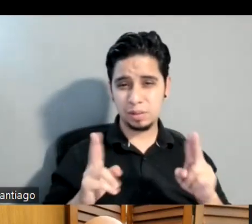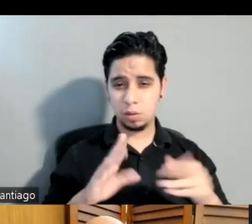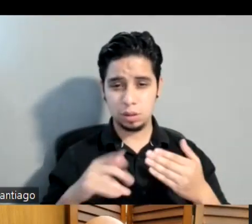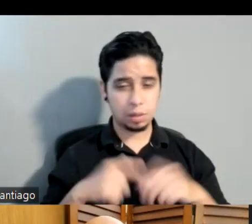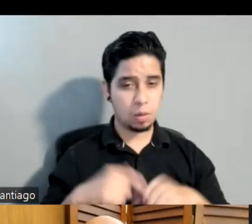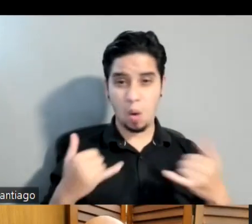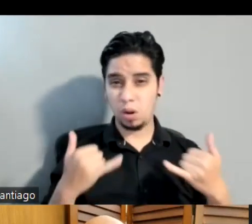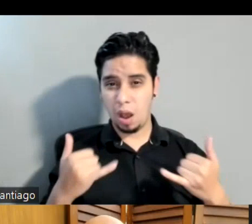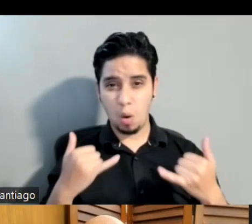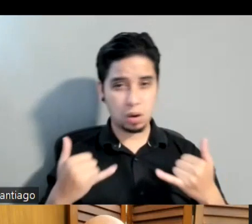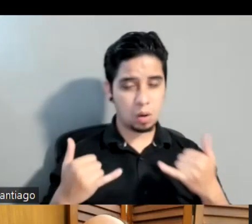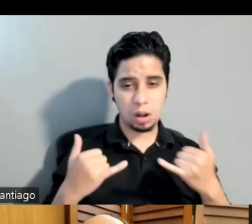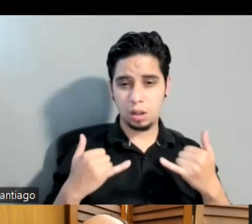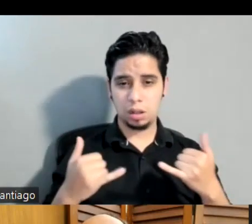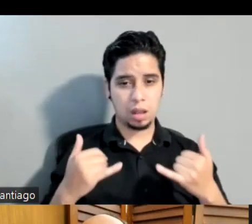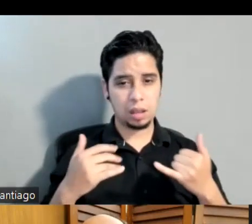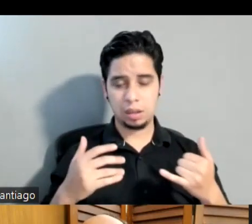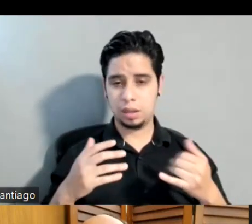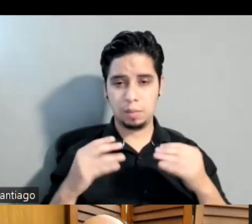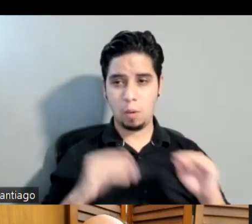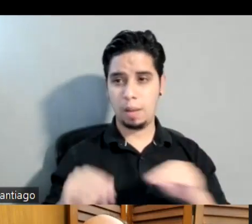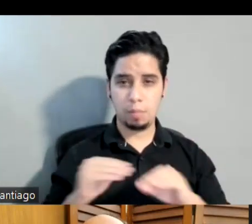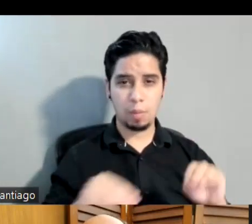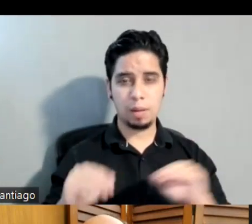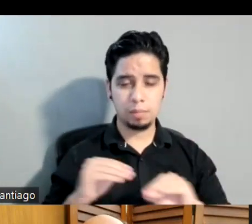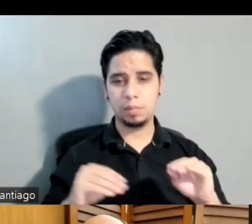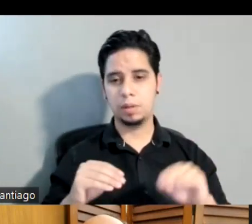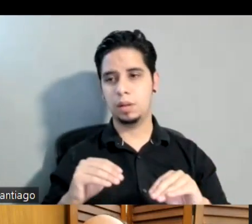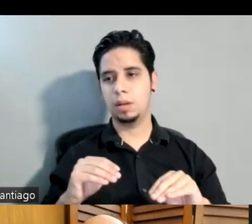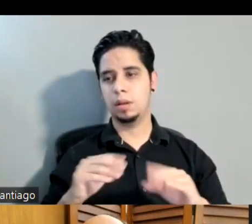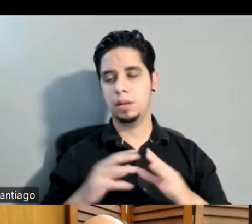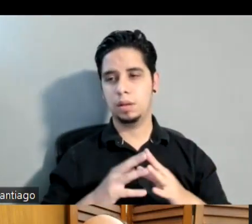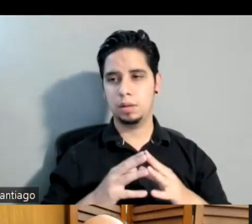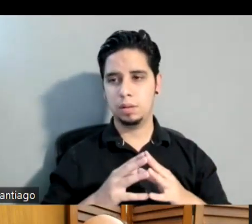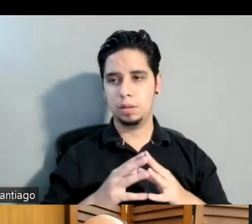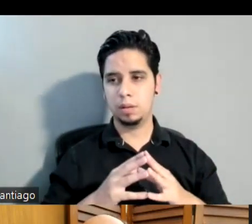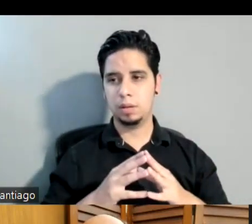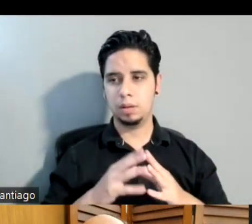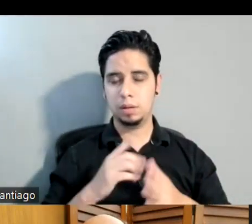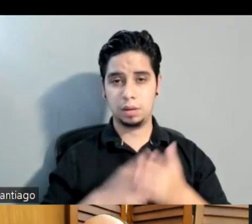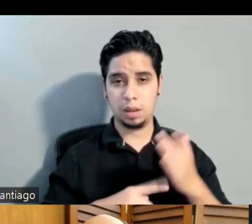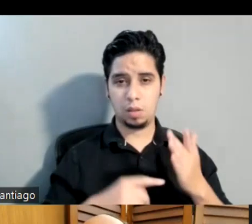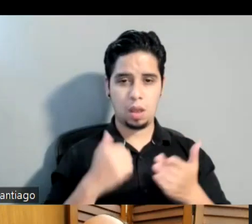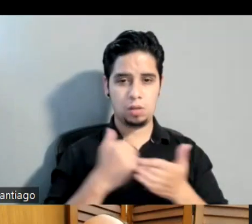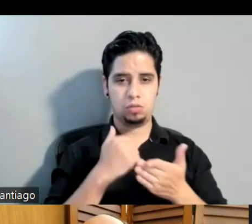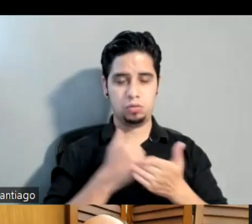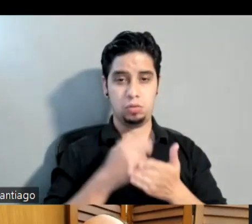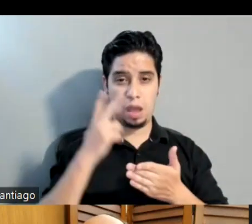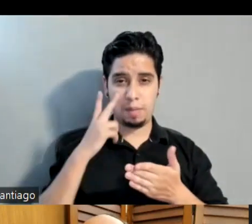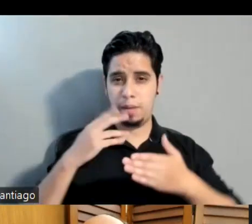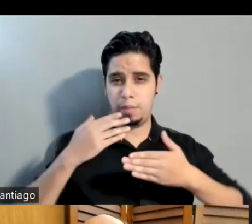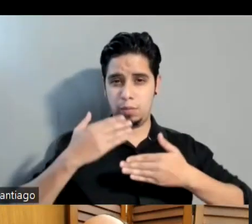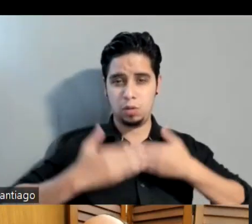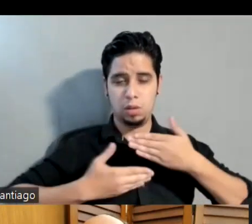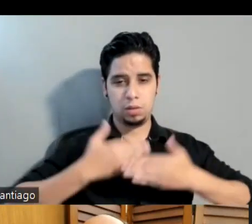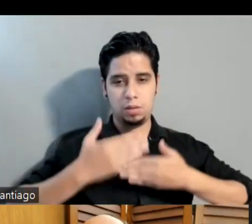cosas inmediatamente, tienes que mover. La inmediatez, que yo pienso que no nos deja digerir el proceso ni